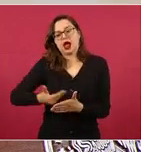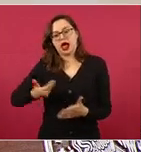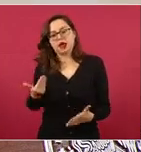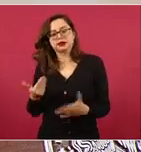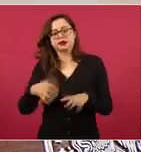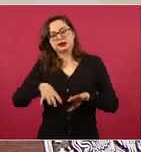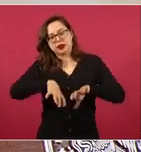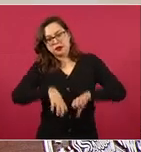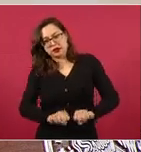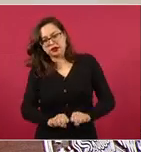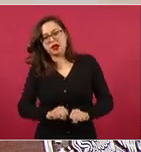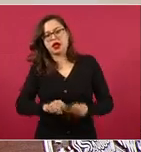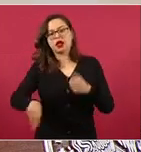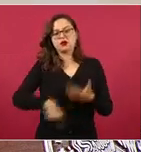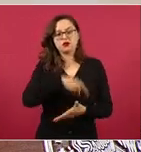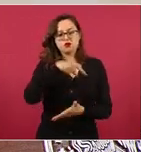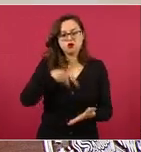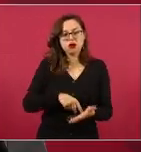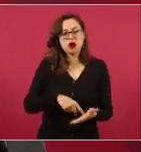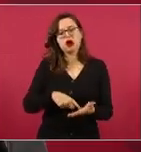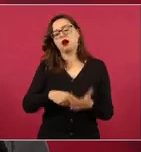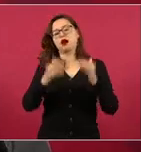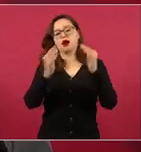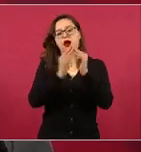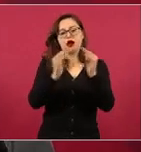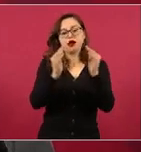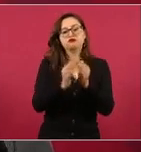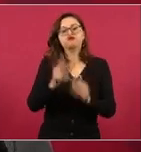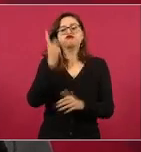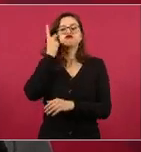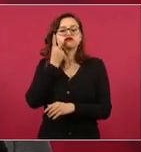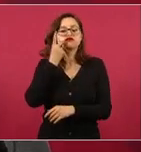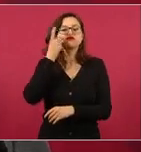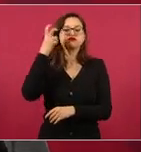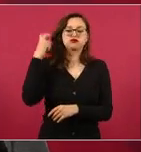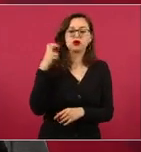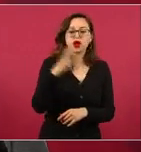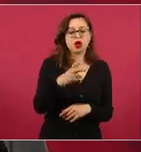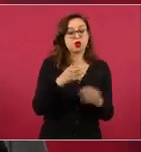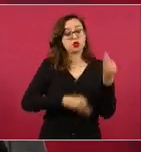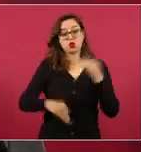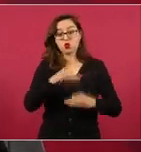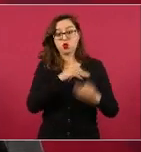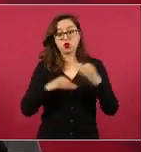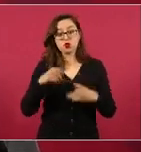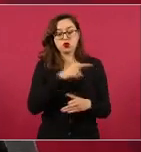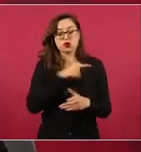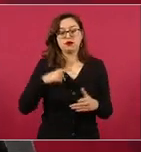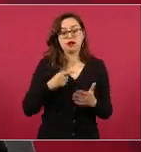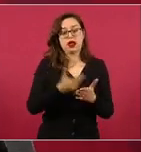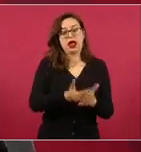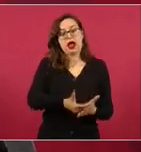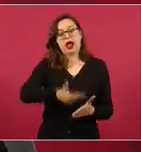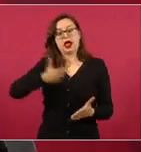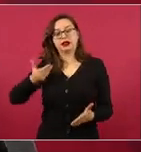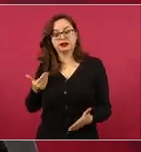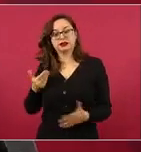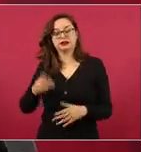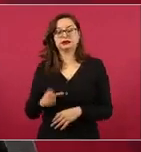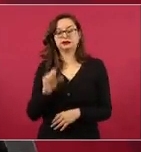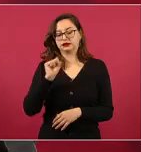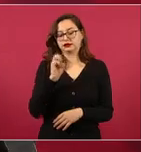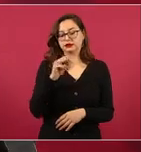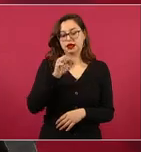los lugares, o sea, los viajes. Esto lo va a manejar la Secretaría de